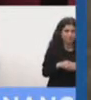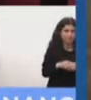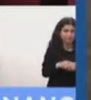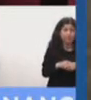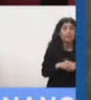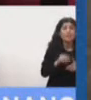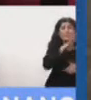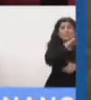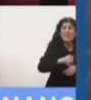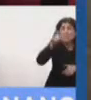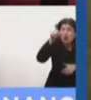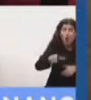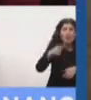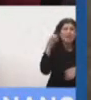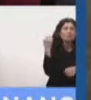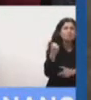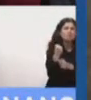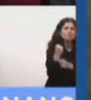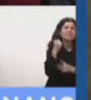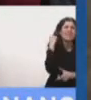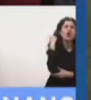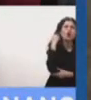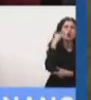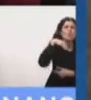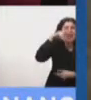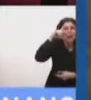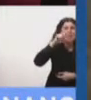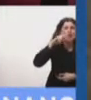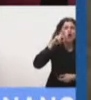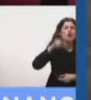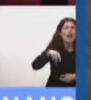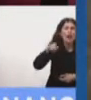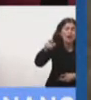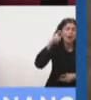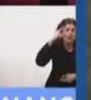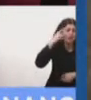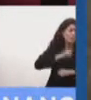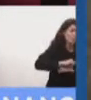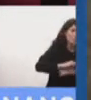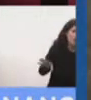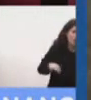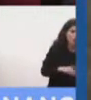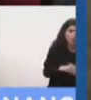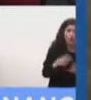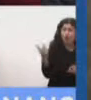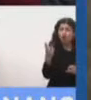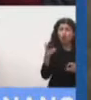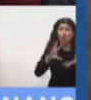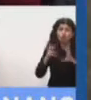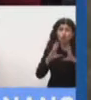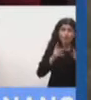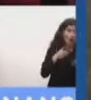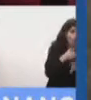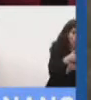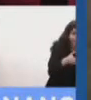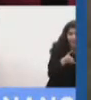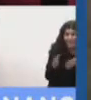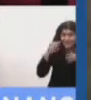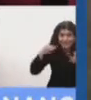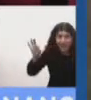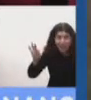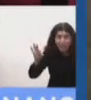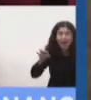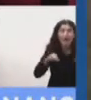apruebe el pliego de mayoría que se aprobó en la comisión y no lo que viene con media sanción desde diputados. Así que